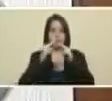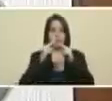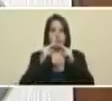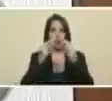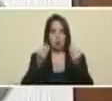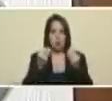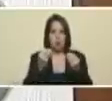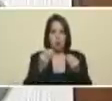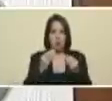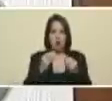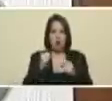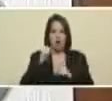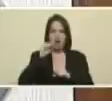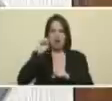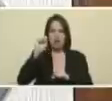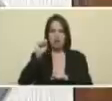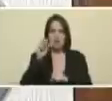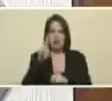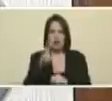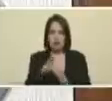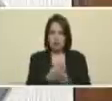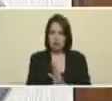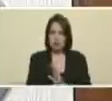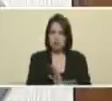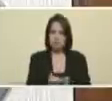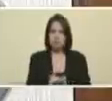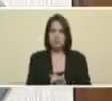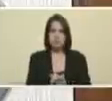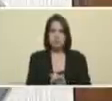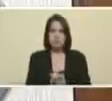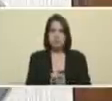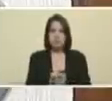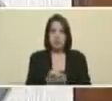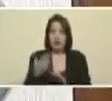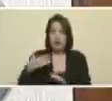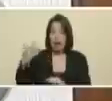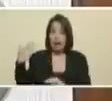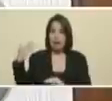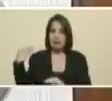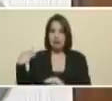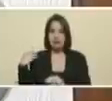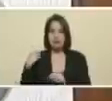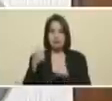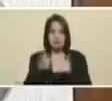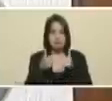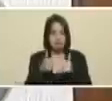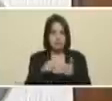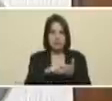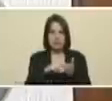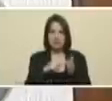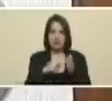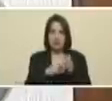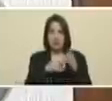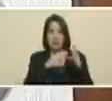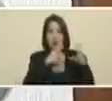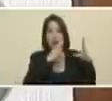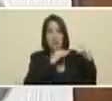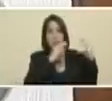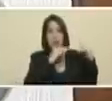R, quien para entonces, sin lugar a duda, significaba una esperanza